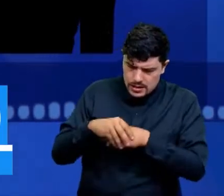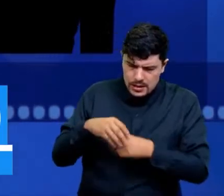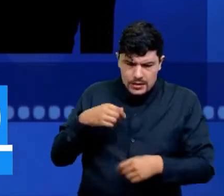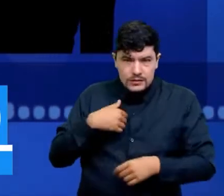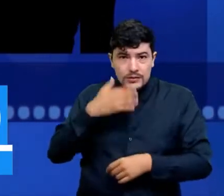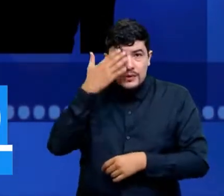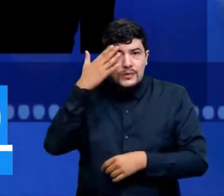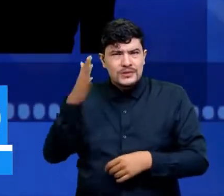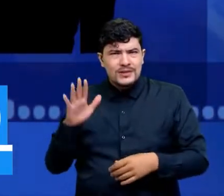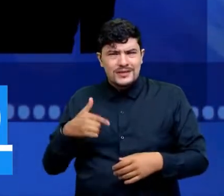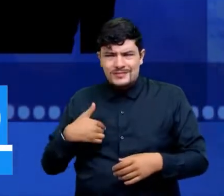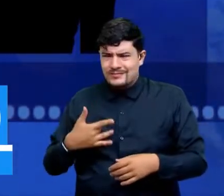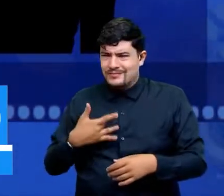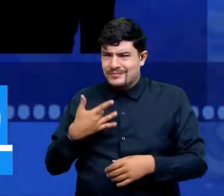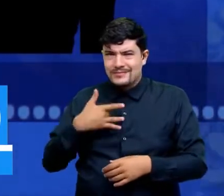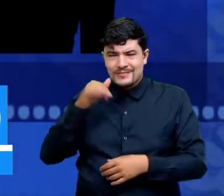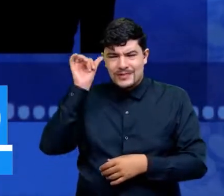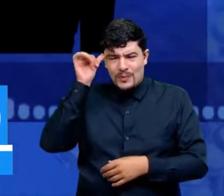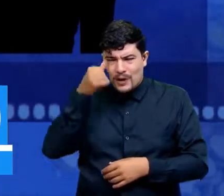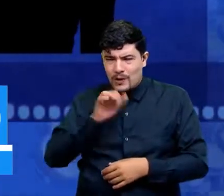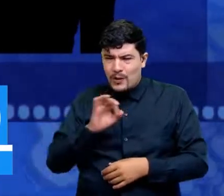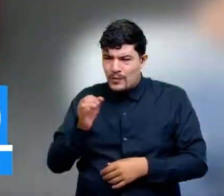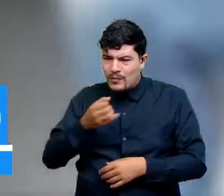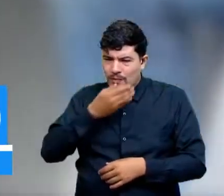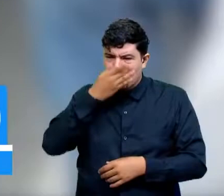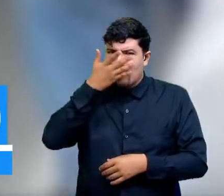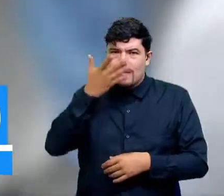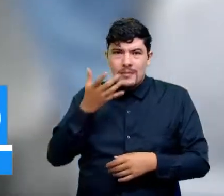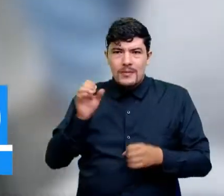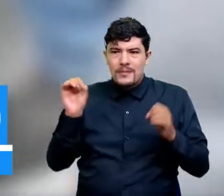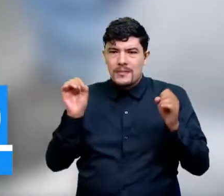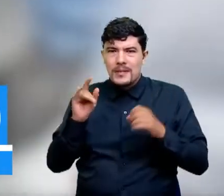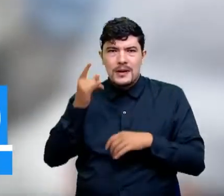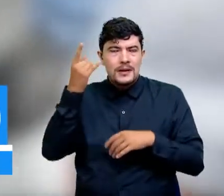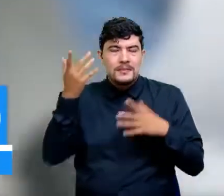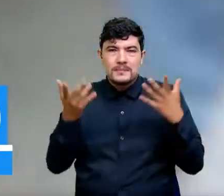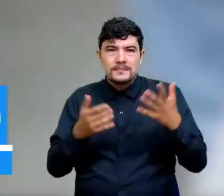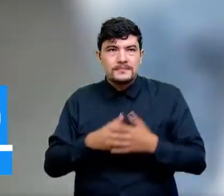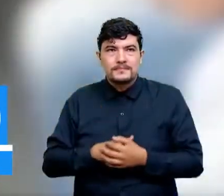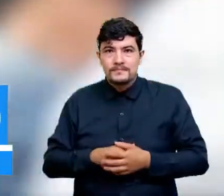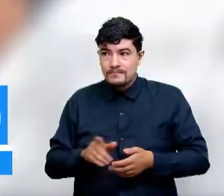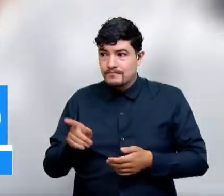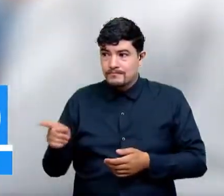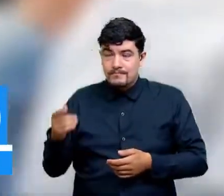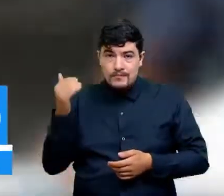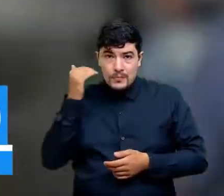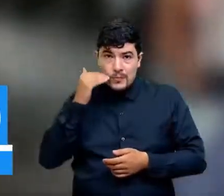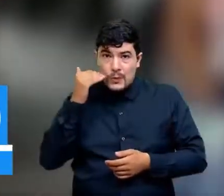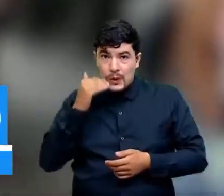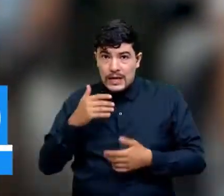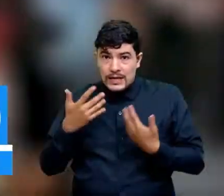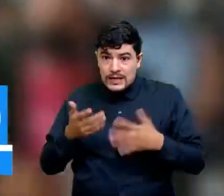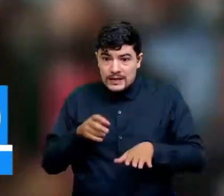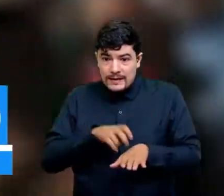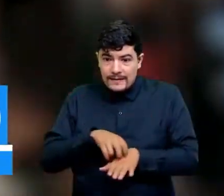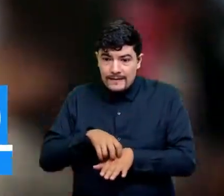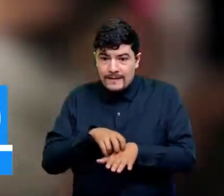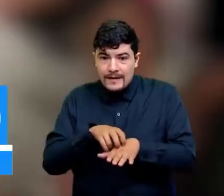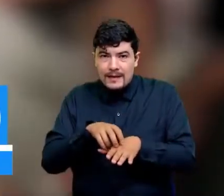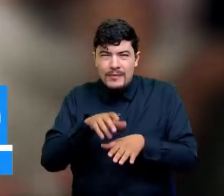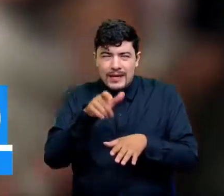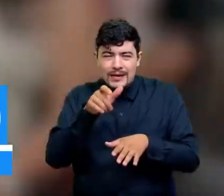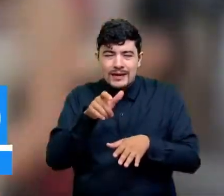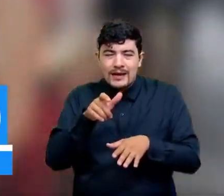echado algo o pues me hayan puesto a inhalar algo. En cuestión de segundos, asegura la joven que fue transportada por los